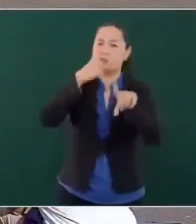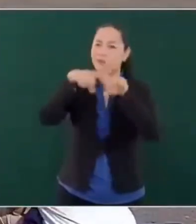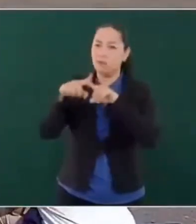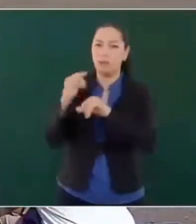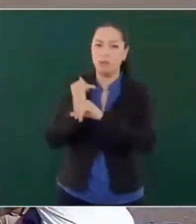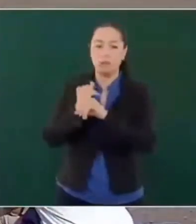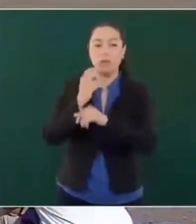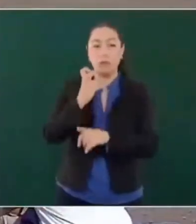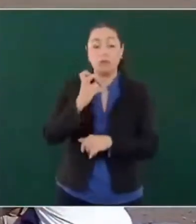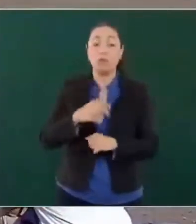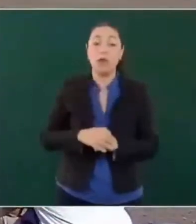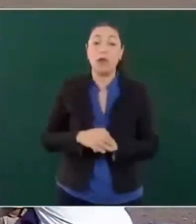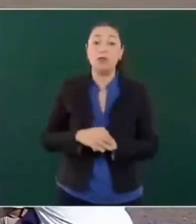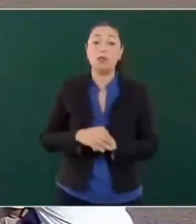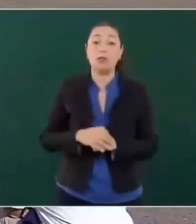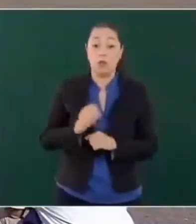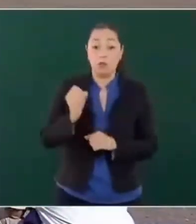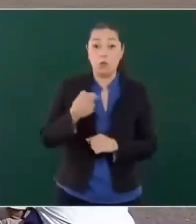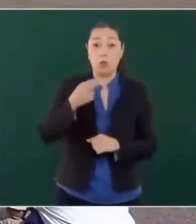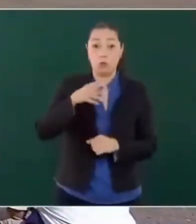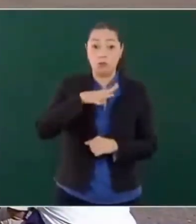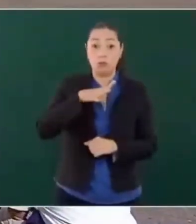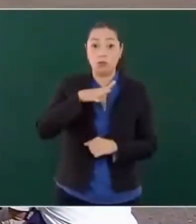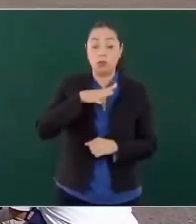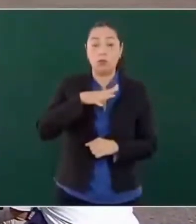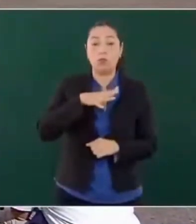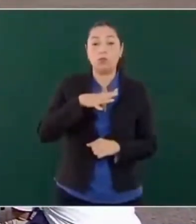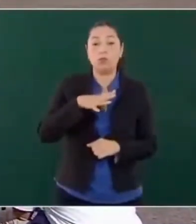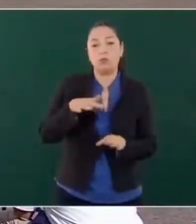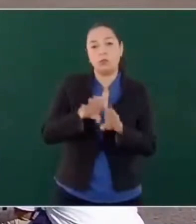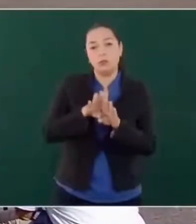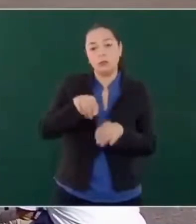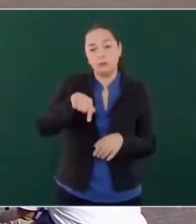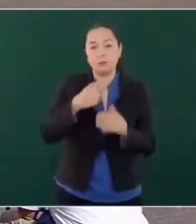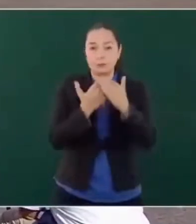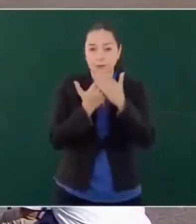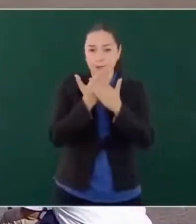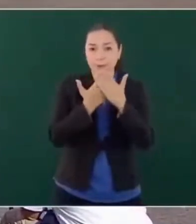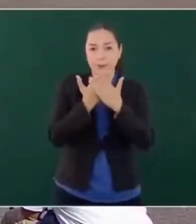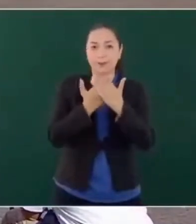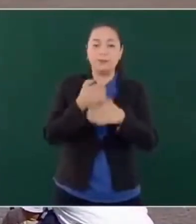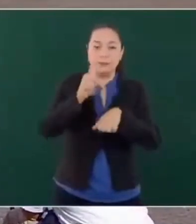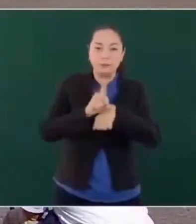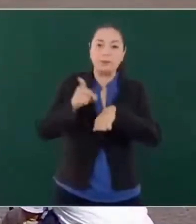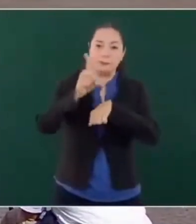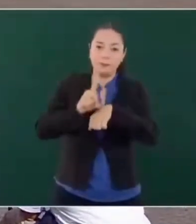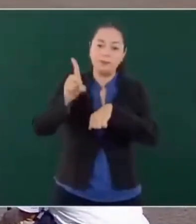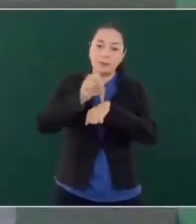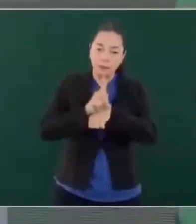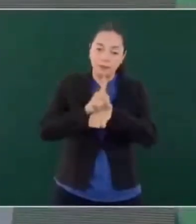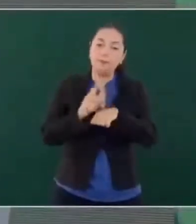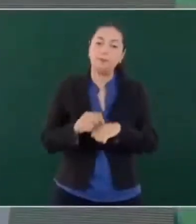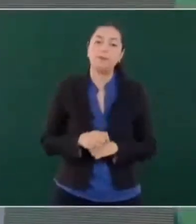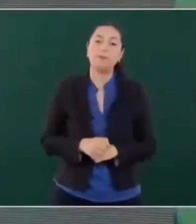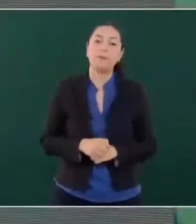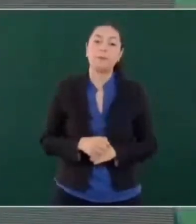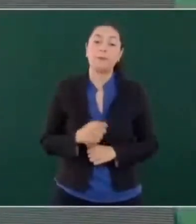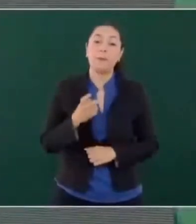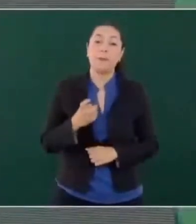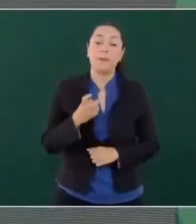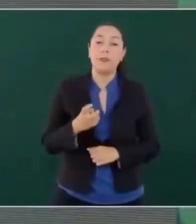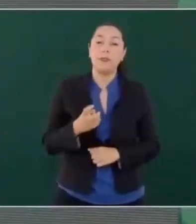tenemos esta mañanera, matutina, diría un